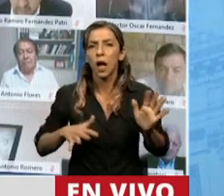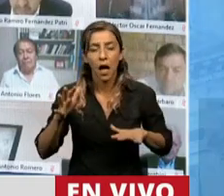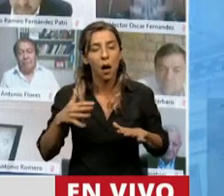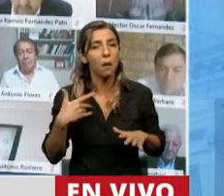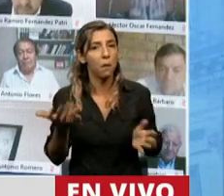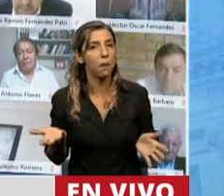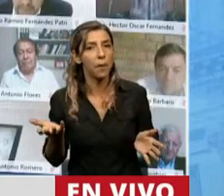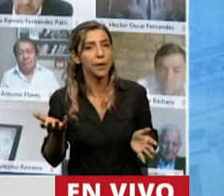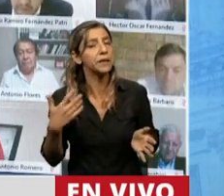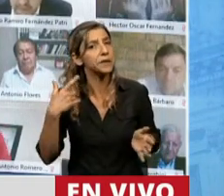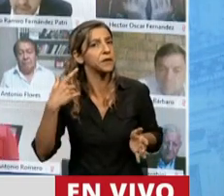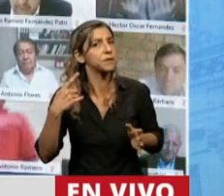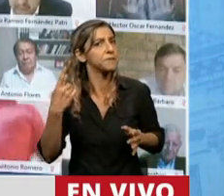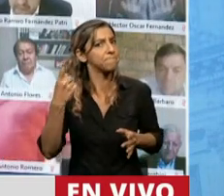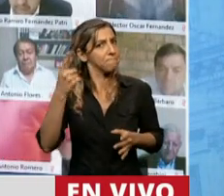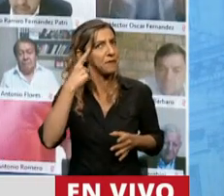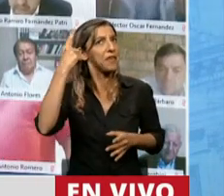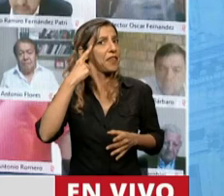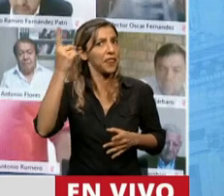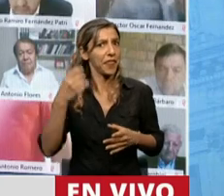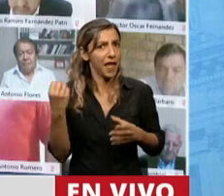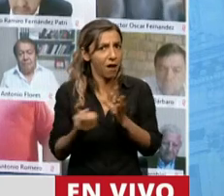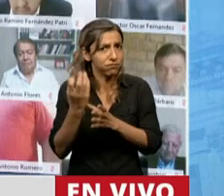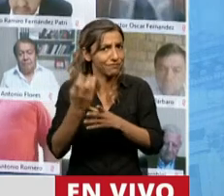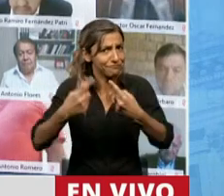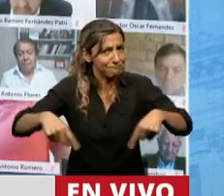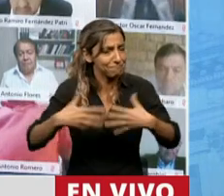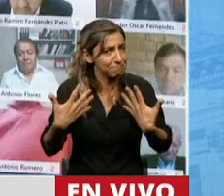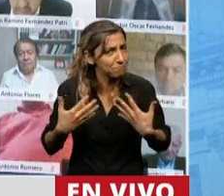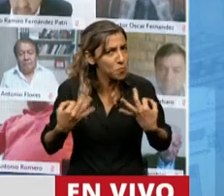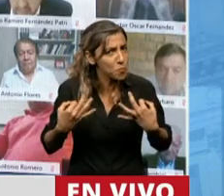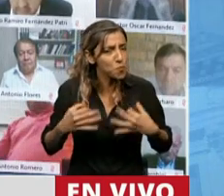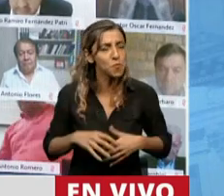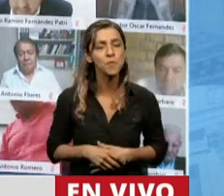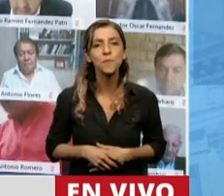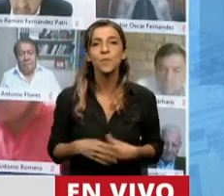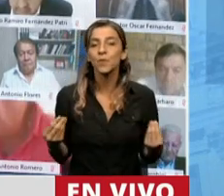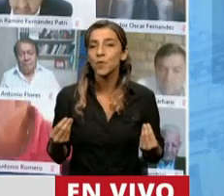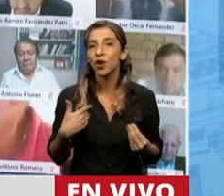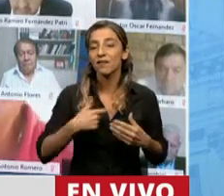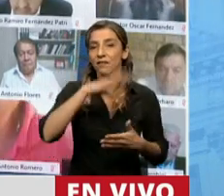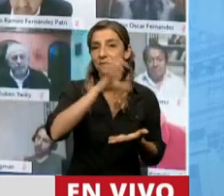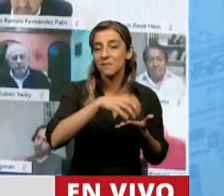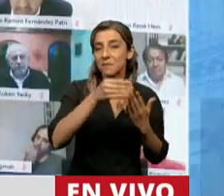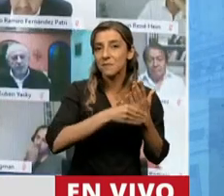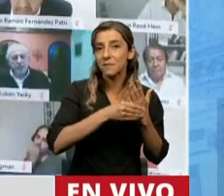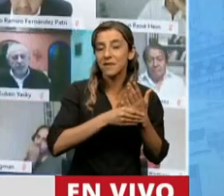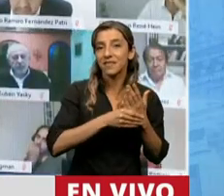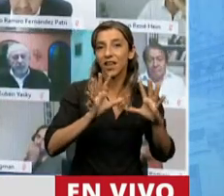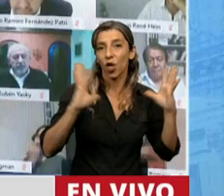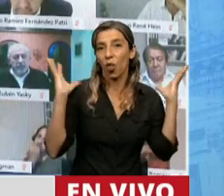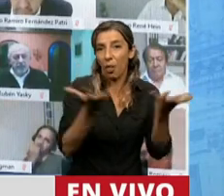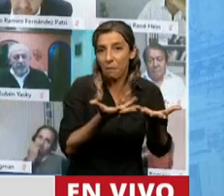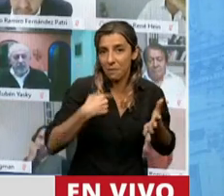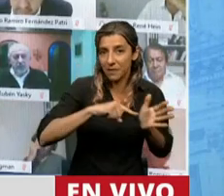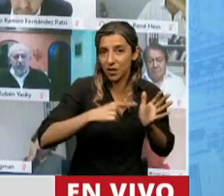ser absolutamente creativos, porque solamente el Ministerio de Ambiente de la Ciudad de Buenos Aires